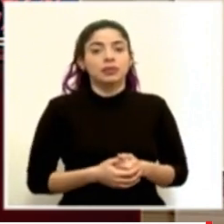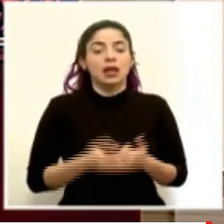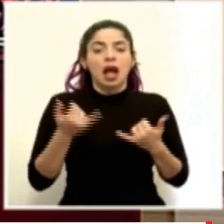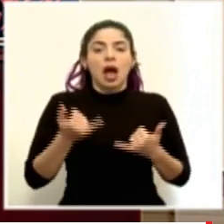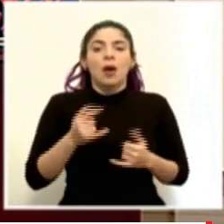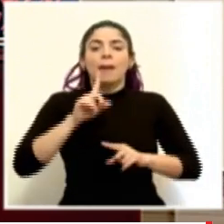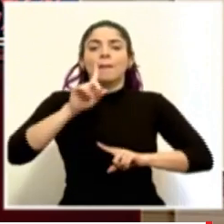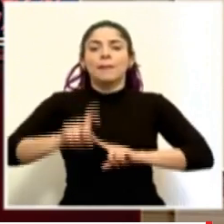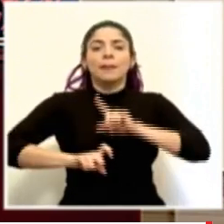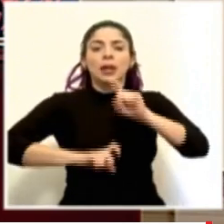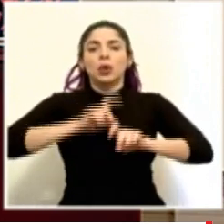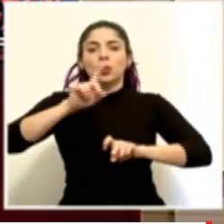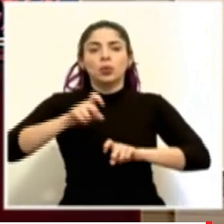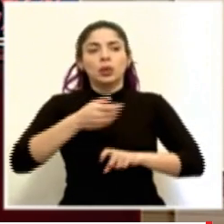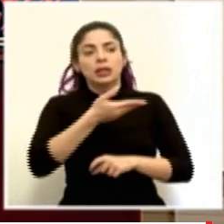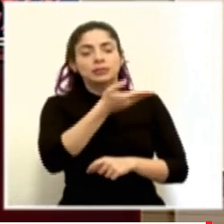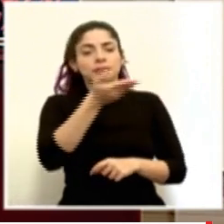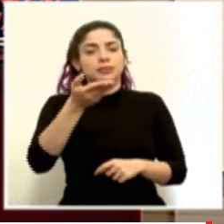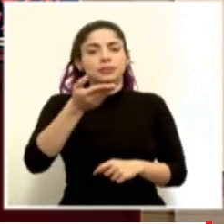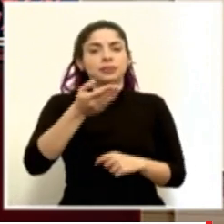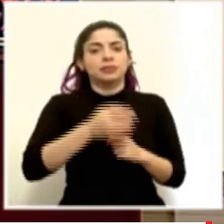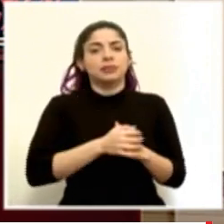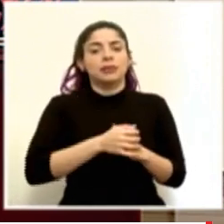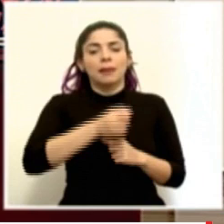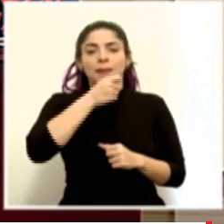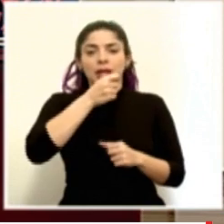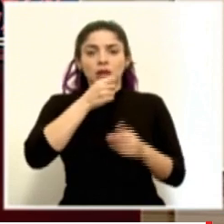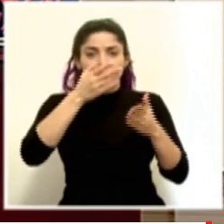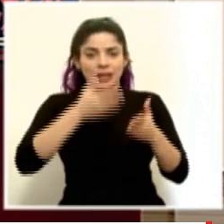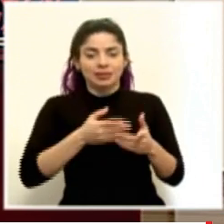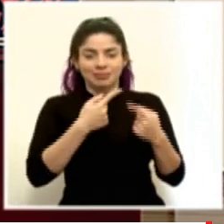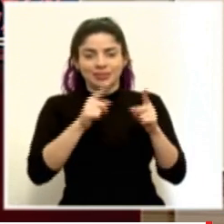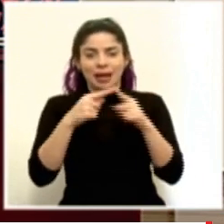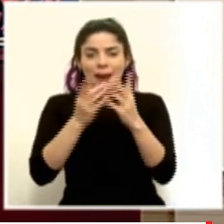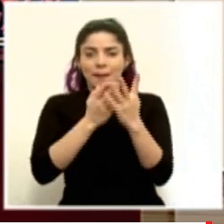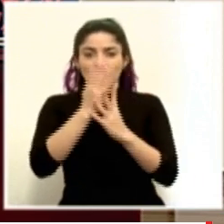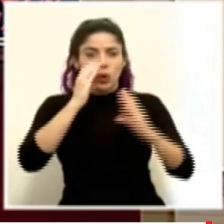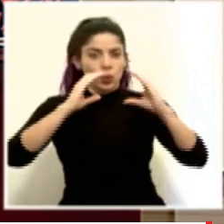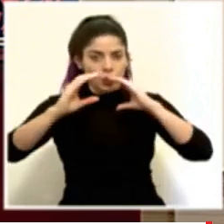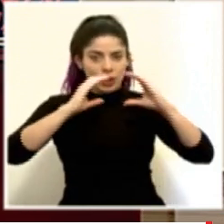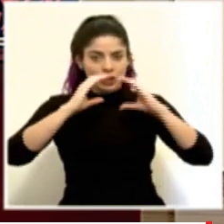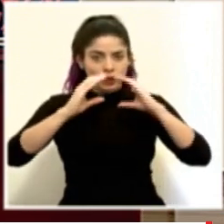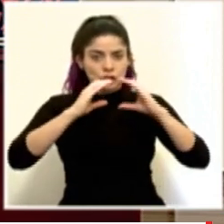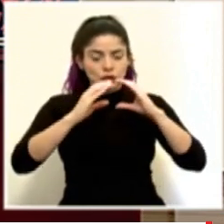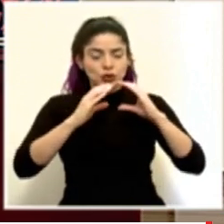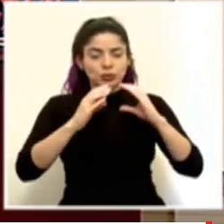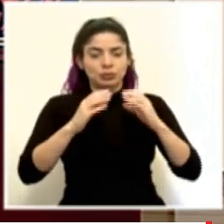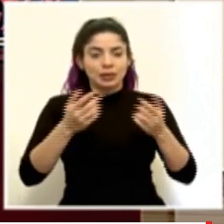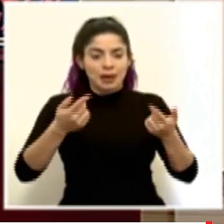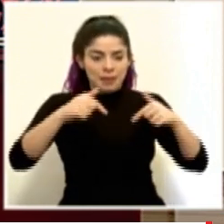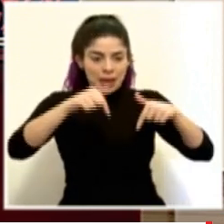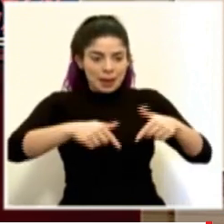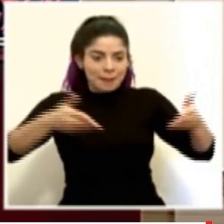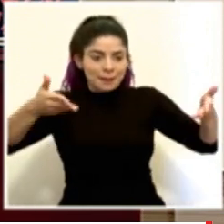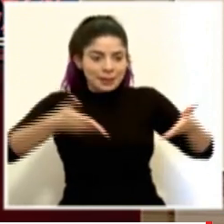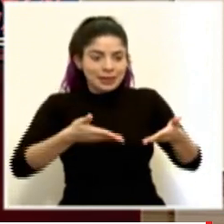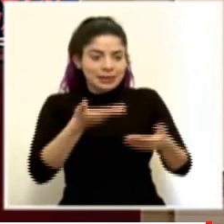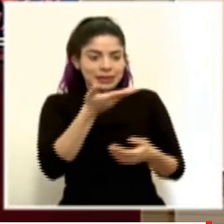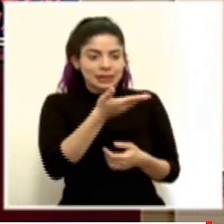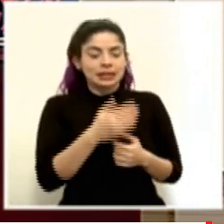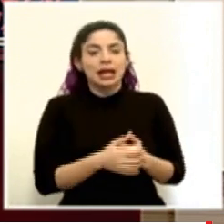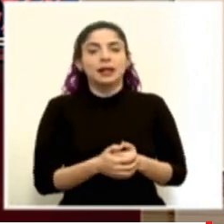escuchar ahora las consultas que tienen los colegas de medios de comunicación y que se encuentran